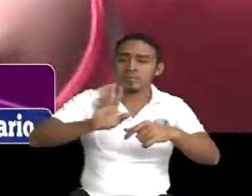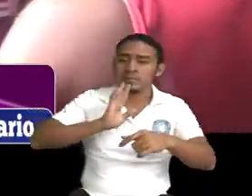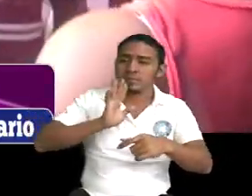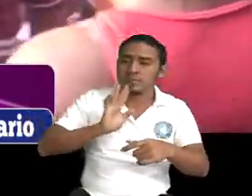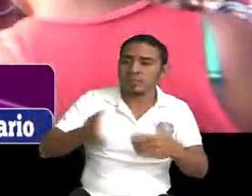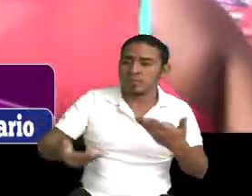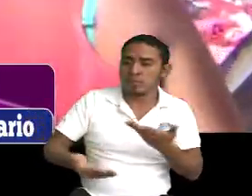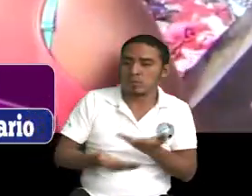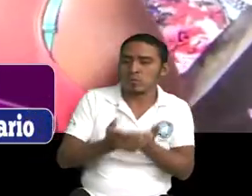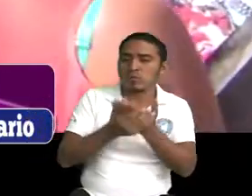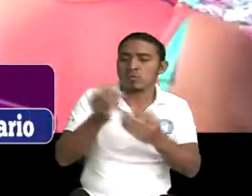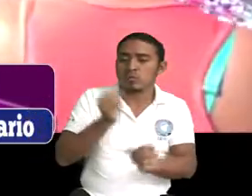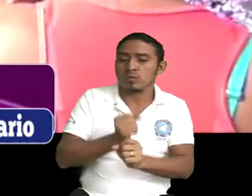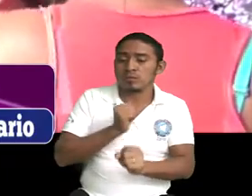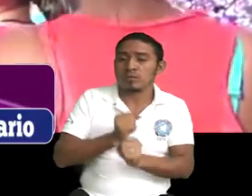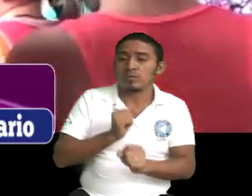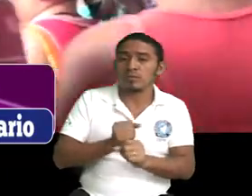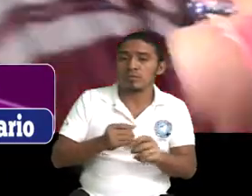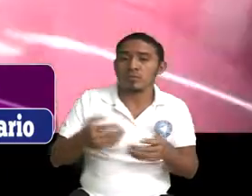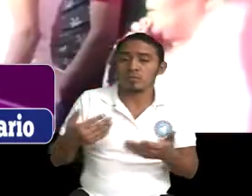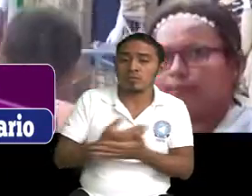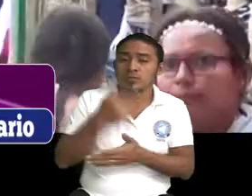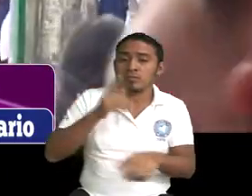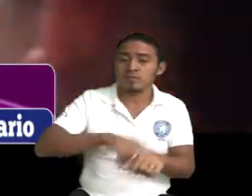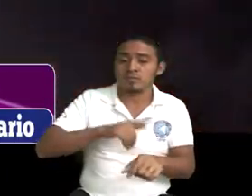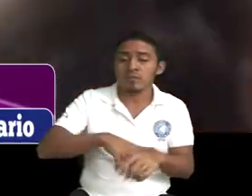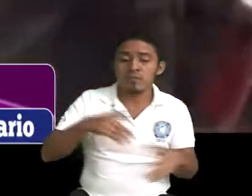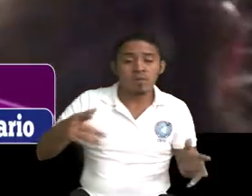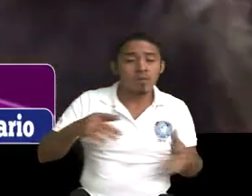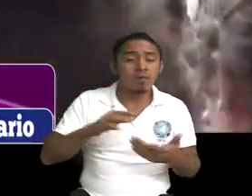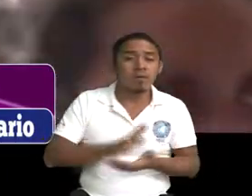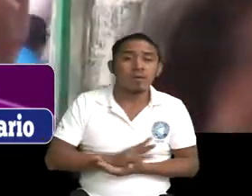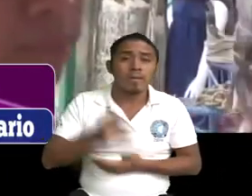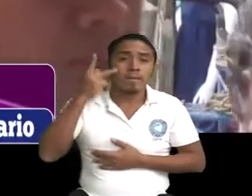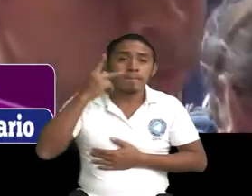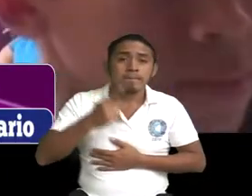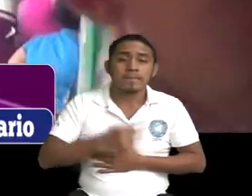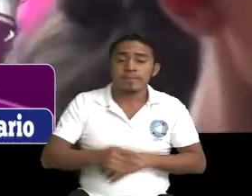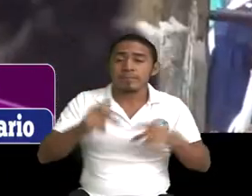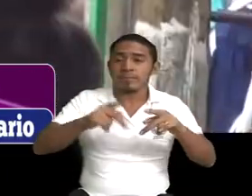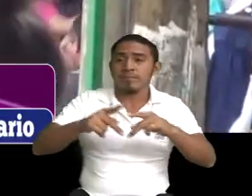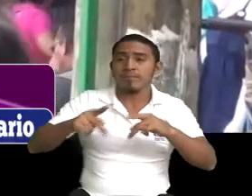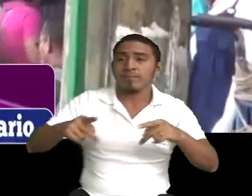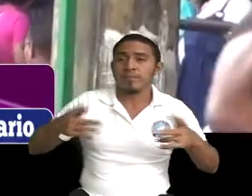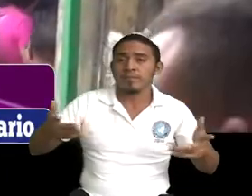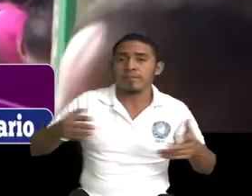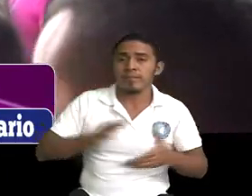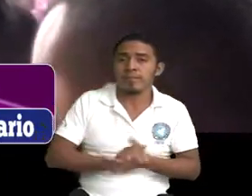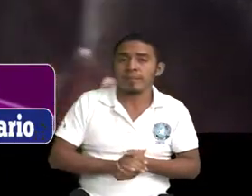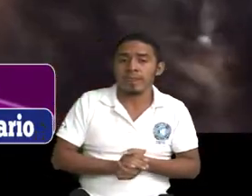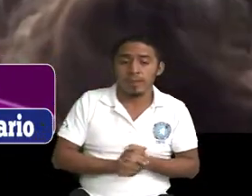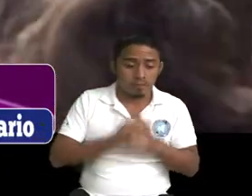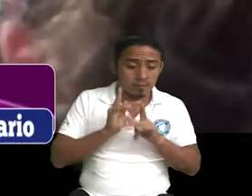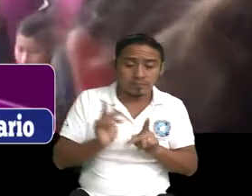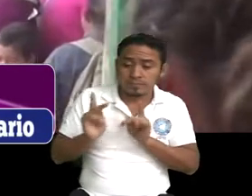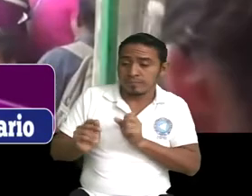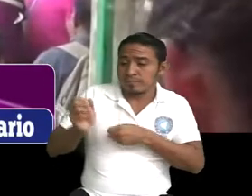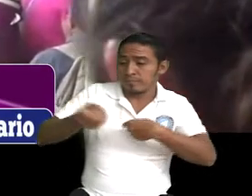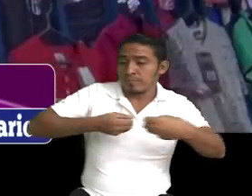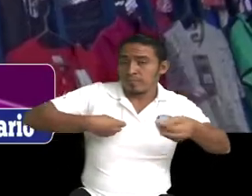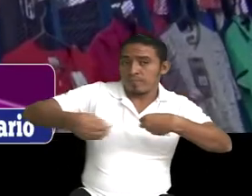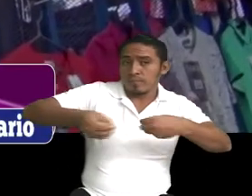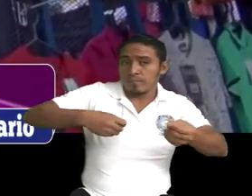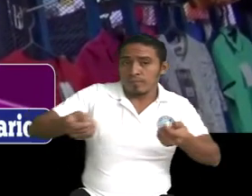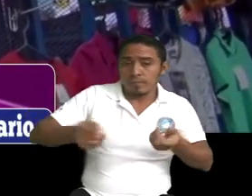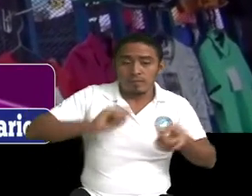empalmar un ciclo nuevo de trabajo a partir de dar ese seguimiento y respuesta a nuestra población. Es decir, las y los emprendedores